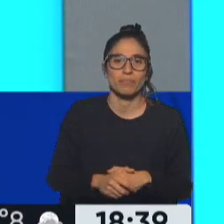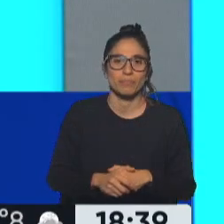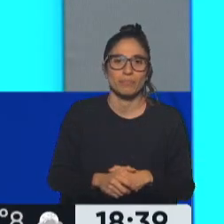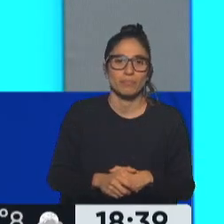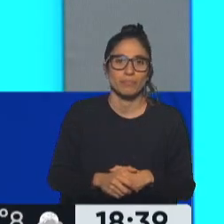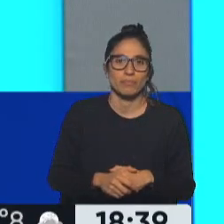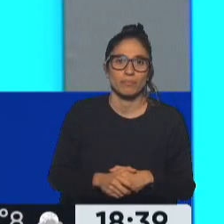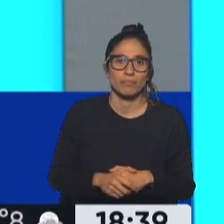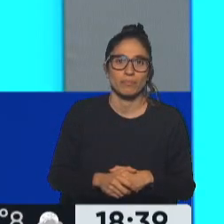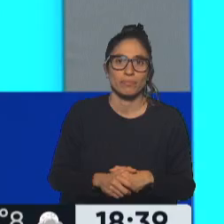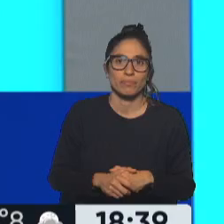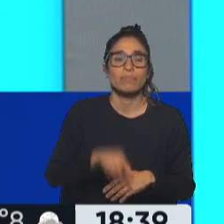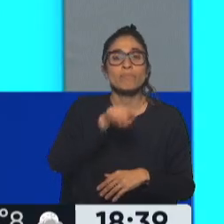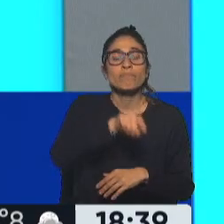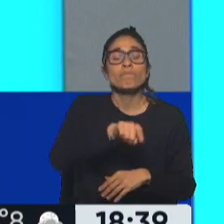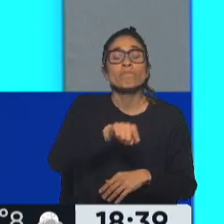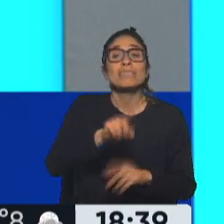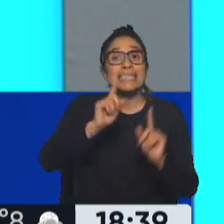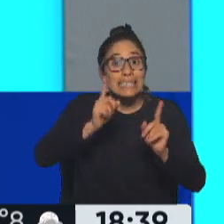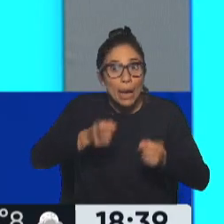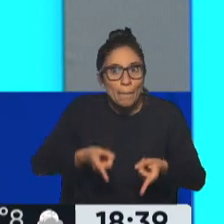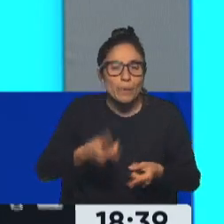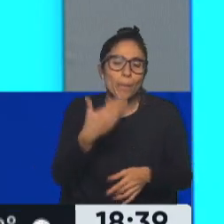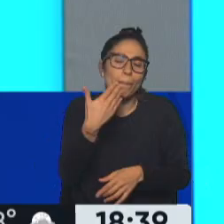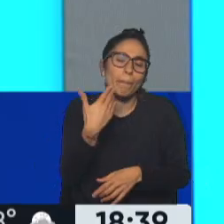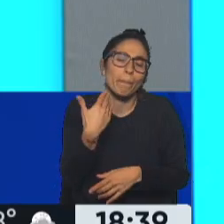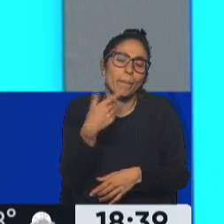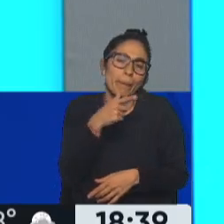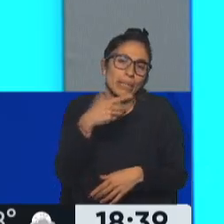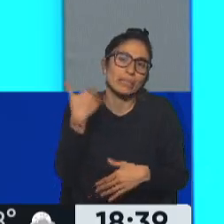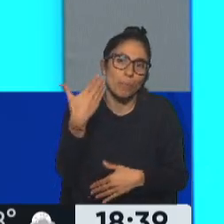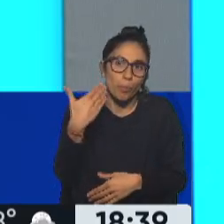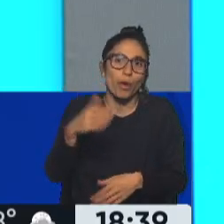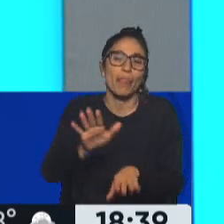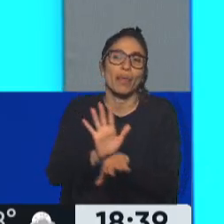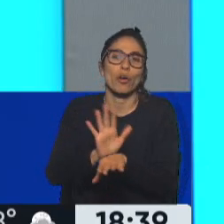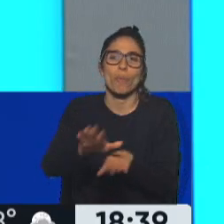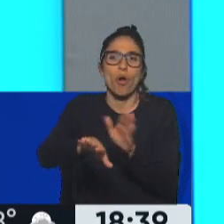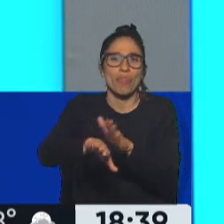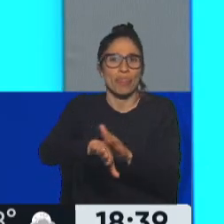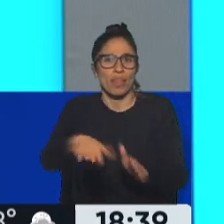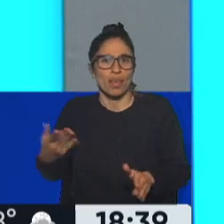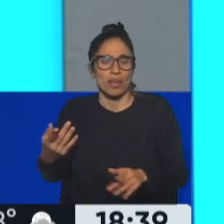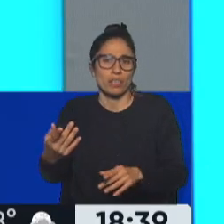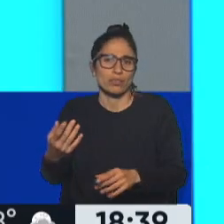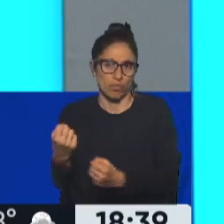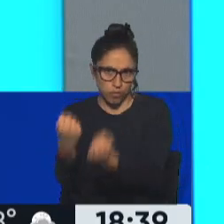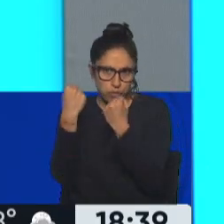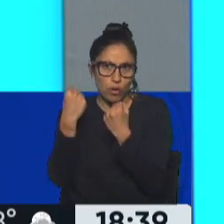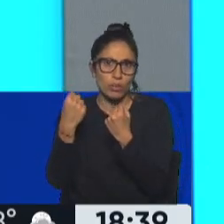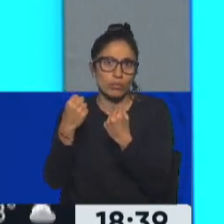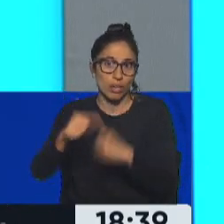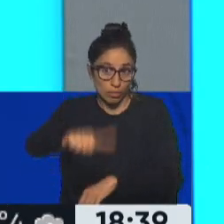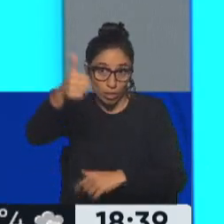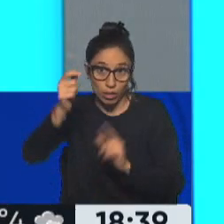de un triunfo de la ultraderecha, todos aquellos discursos que confrontaban con medidas